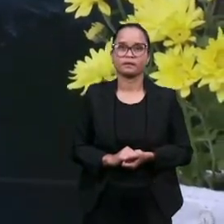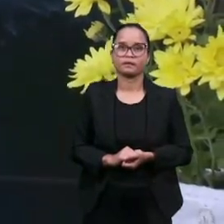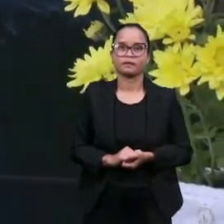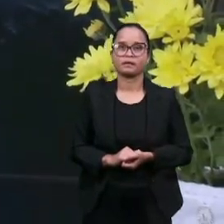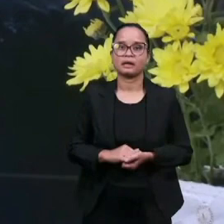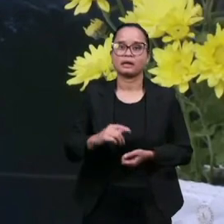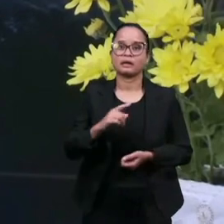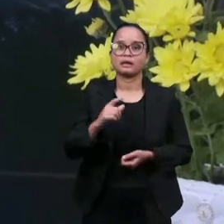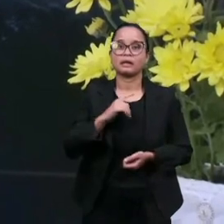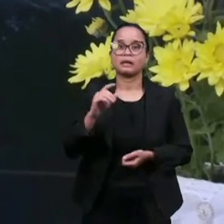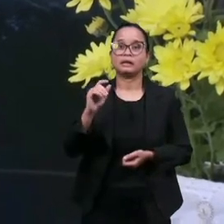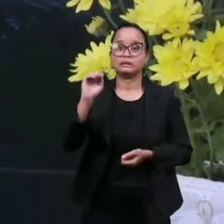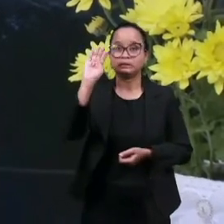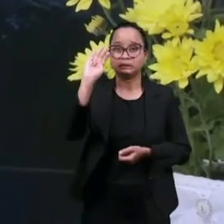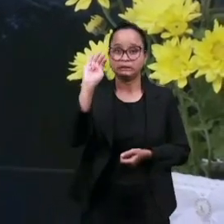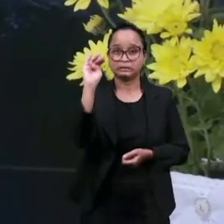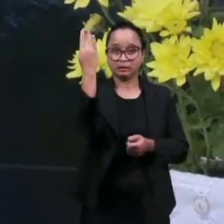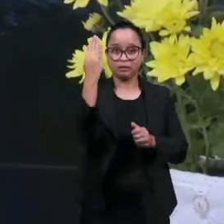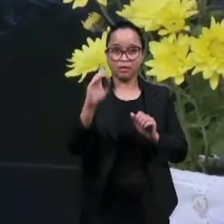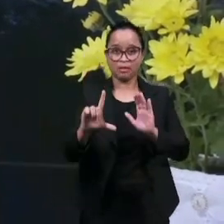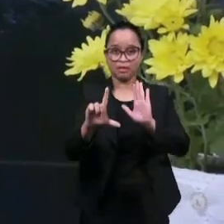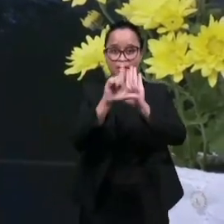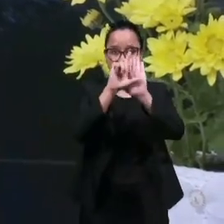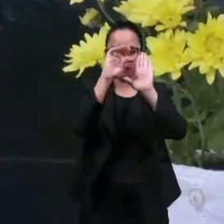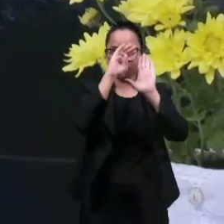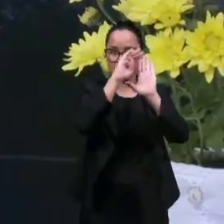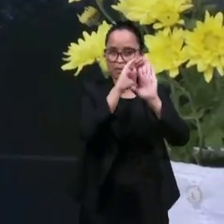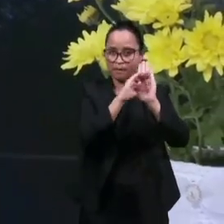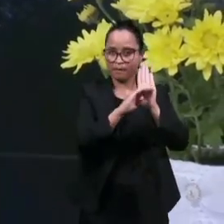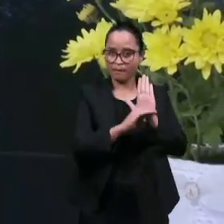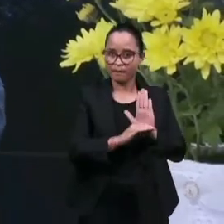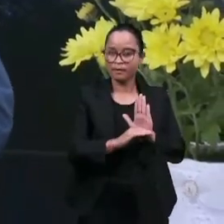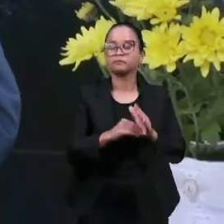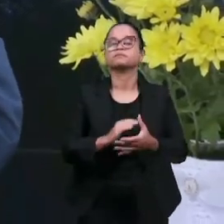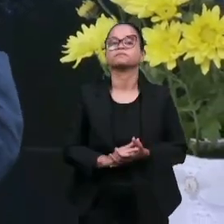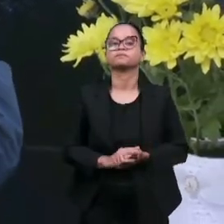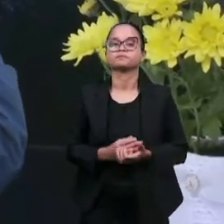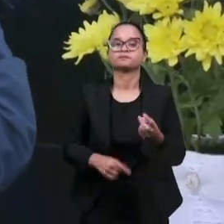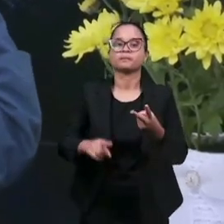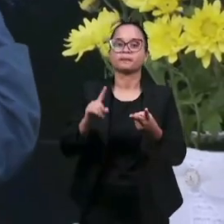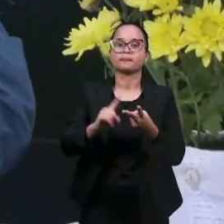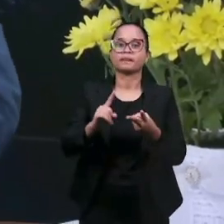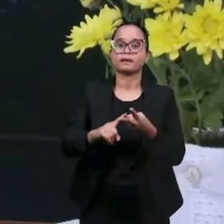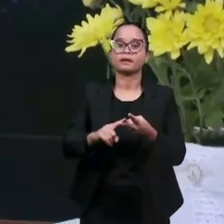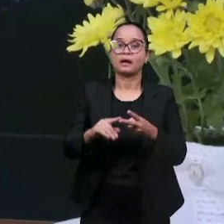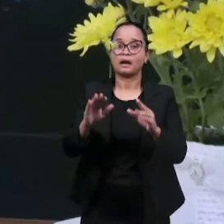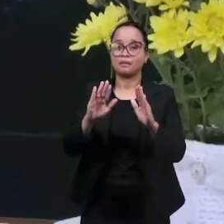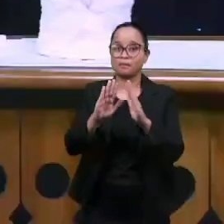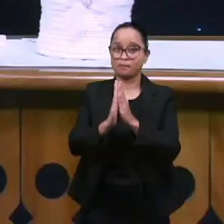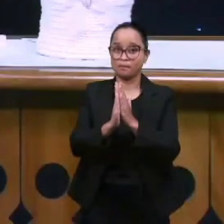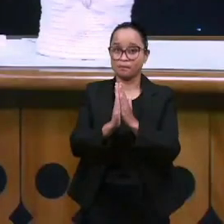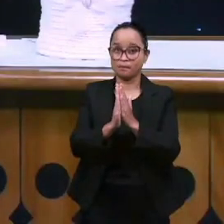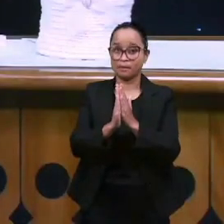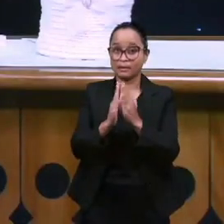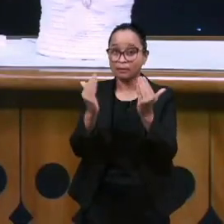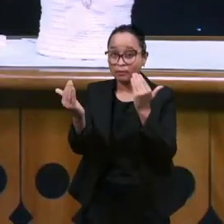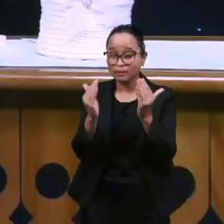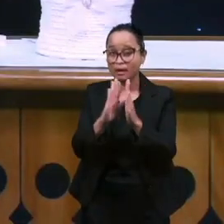eran las tablas de la ley, que simbolizaban al Padre, la palabra del